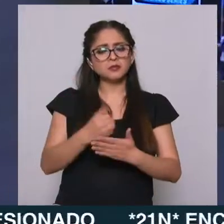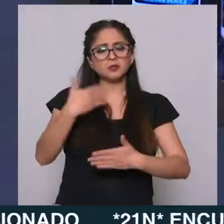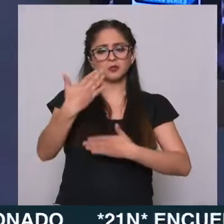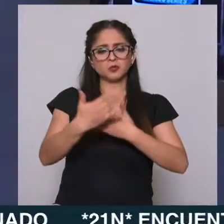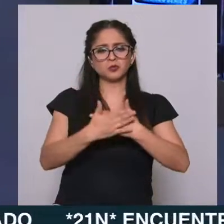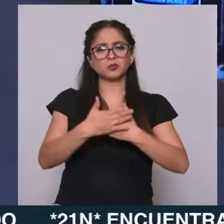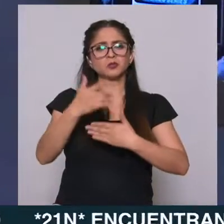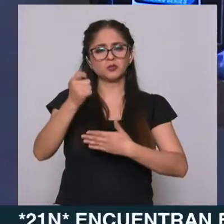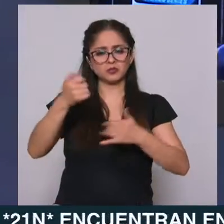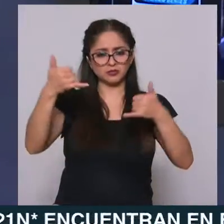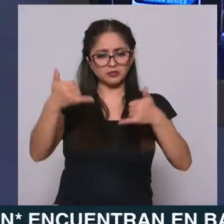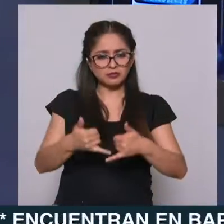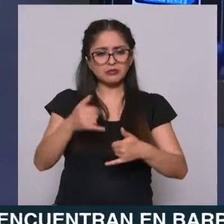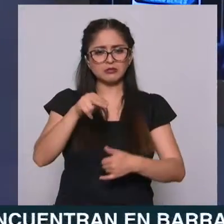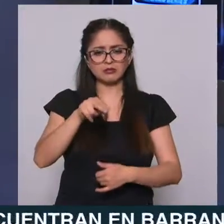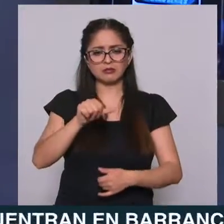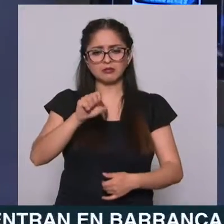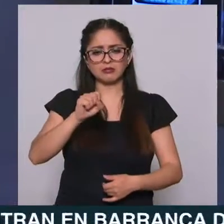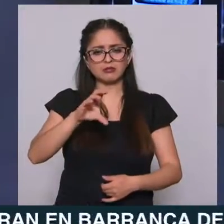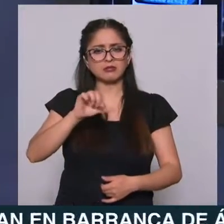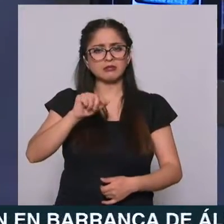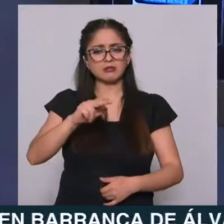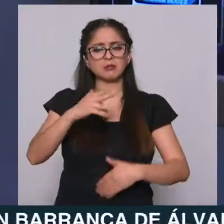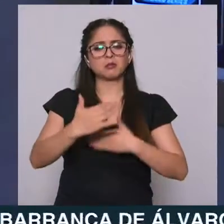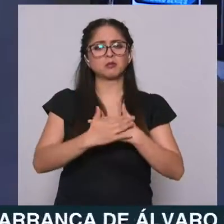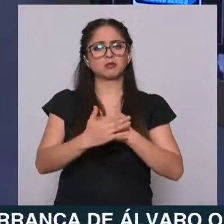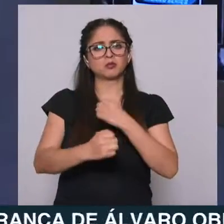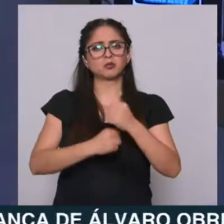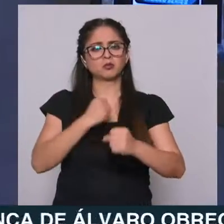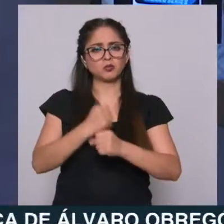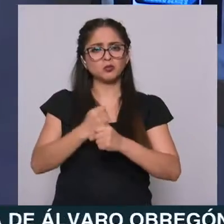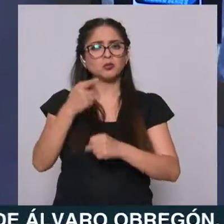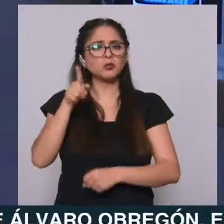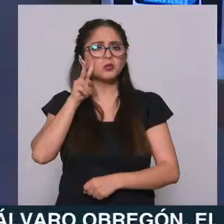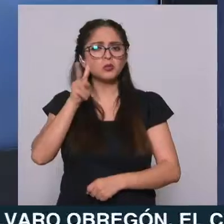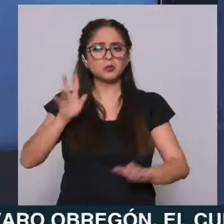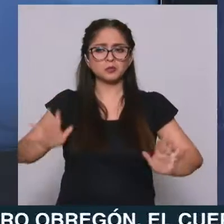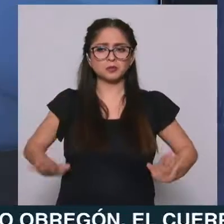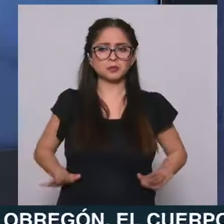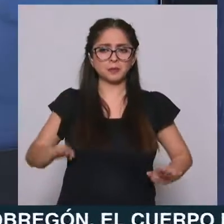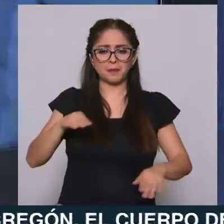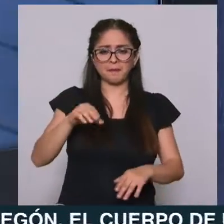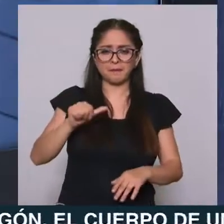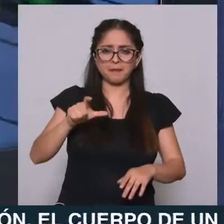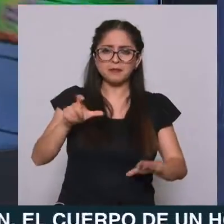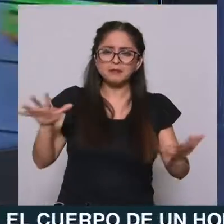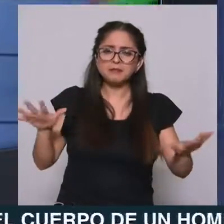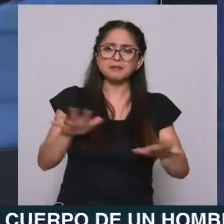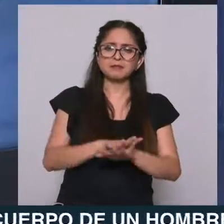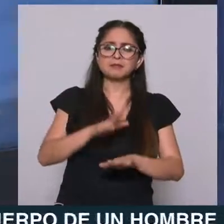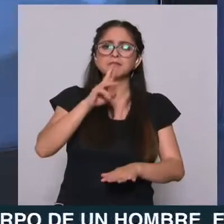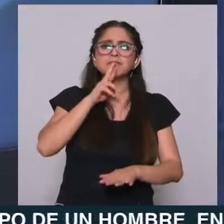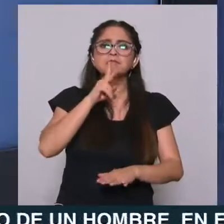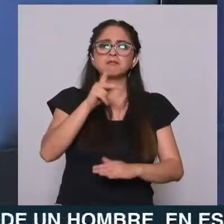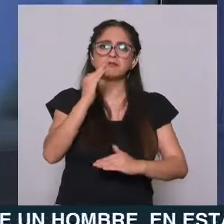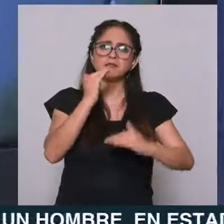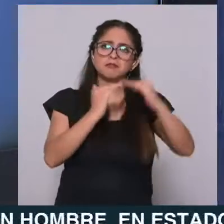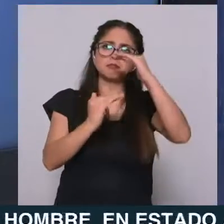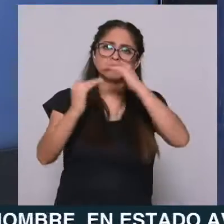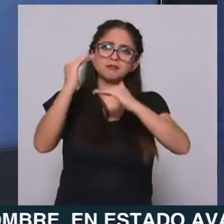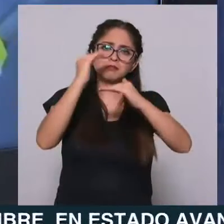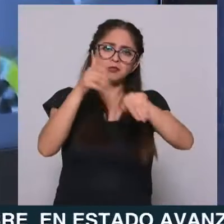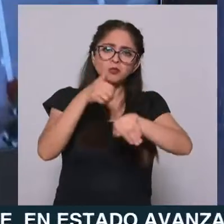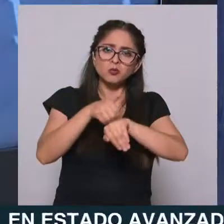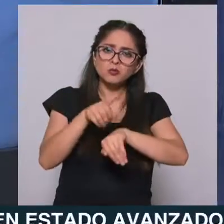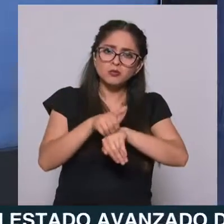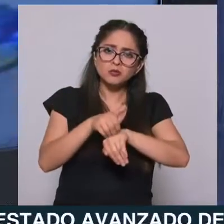próximo campeonato de NASCAR del próximo año, ¿veremos a un Max más renovado, mejor, consiguiendo mejores posiciones?